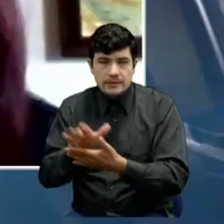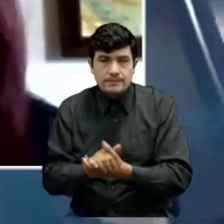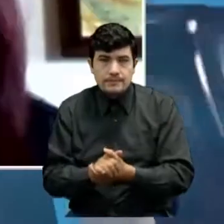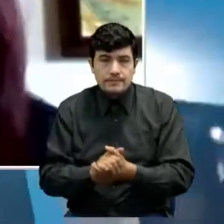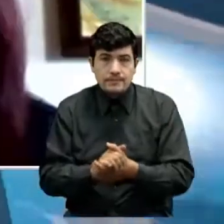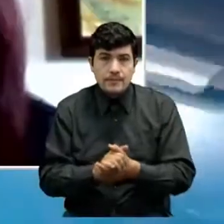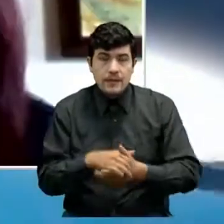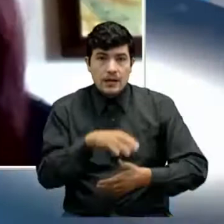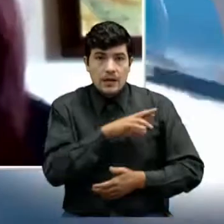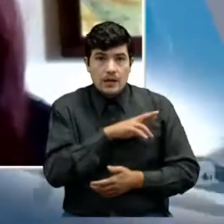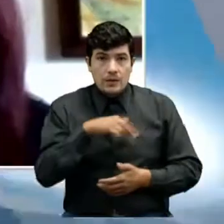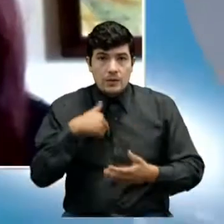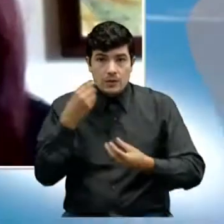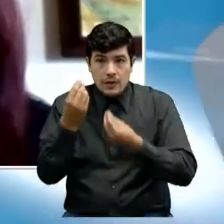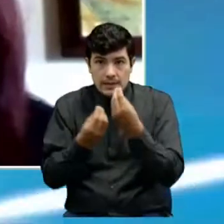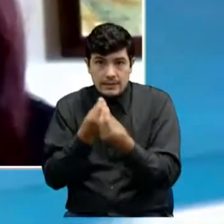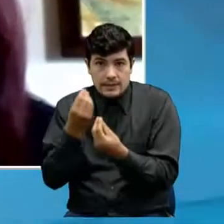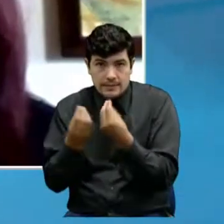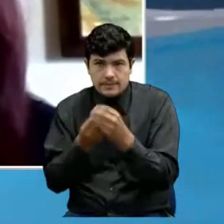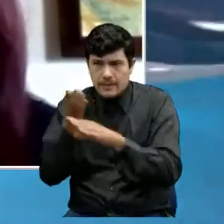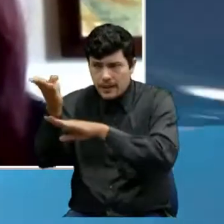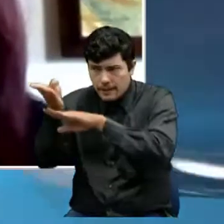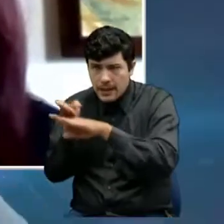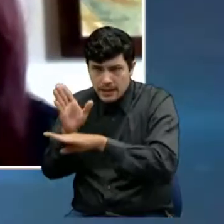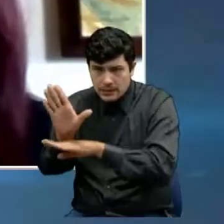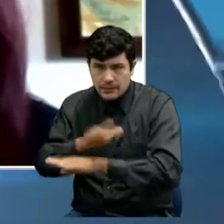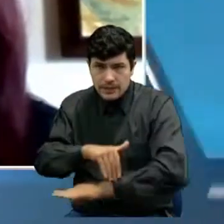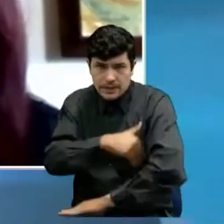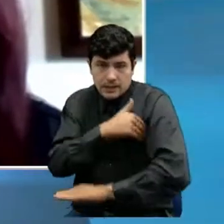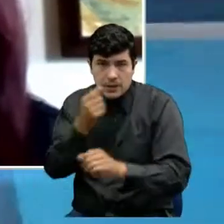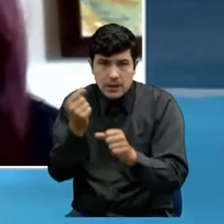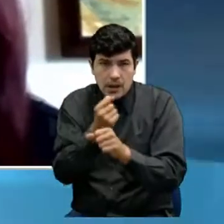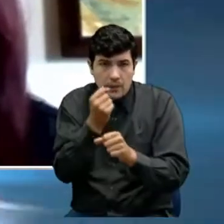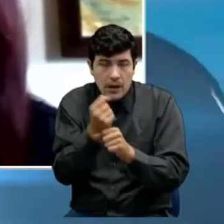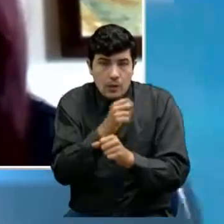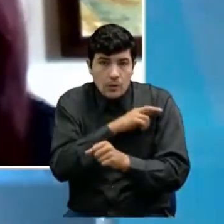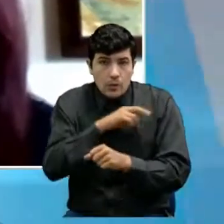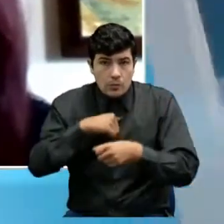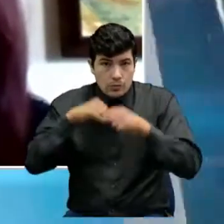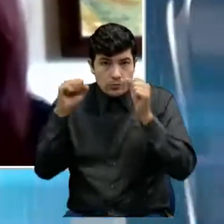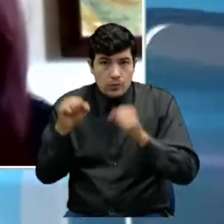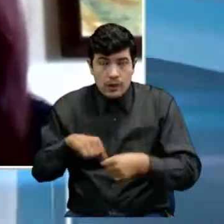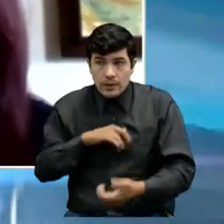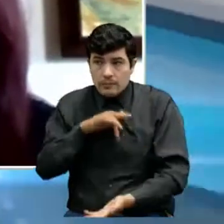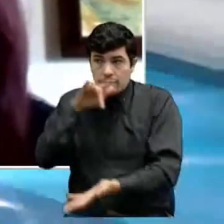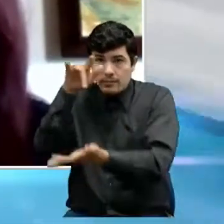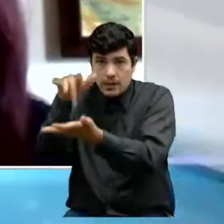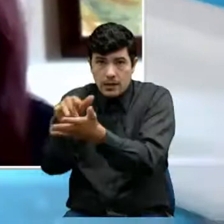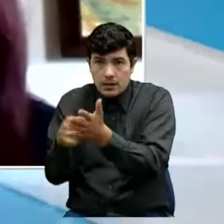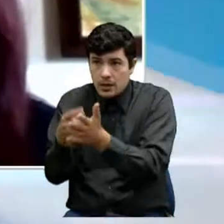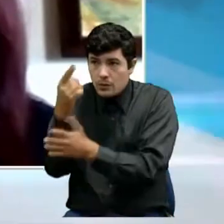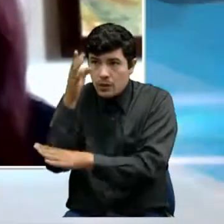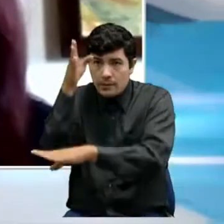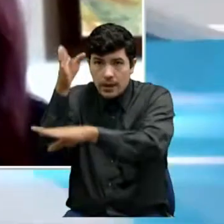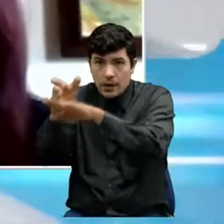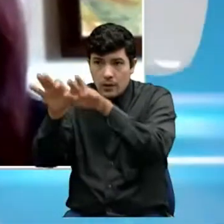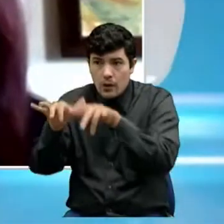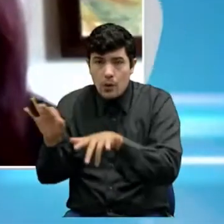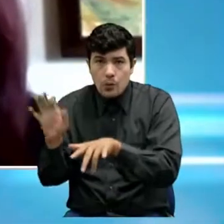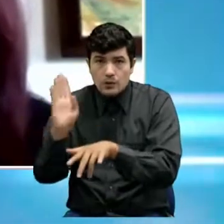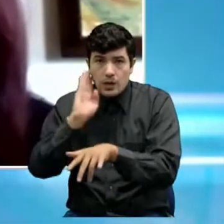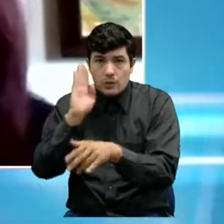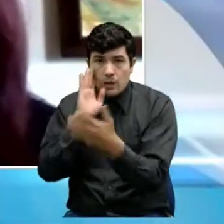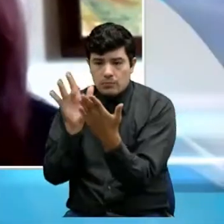Cuando vamos a hacer el requerimiento del Ministerio de Trabajo, podemos acudir de manera inmediata y rápida por nuestro